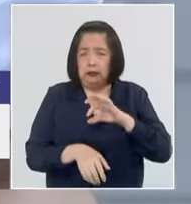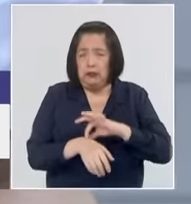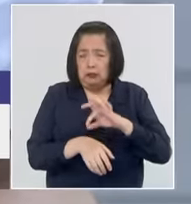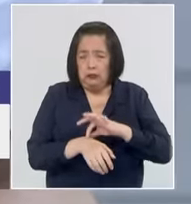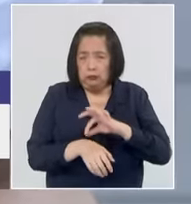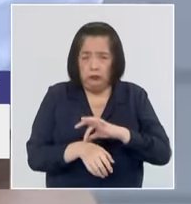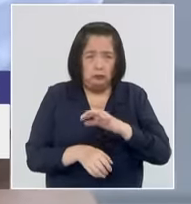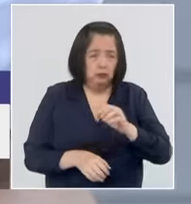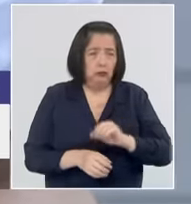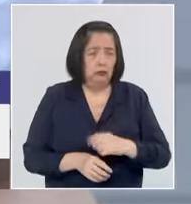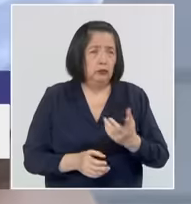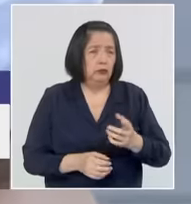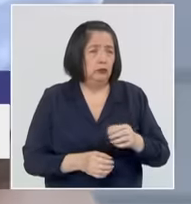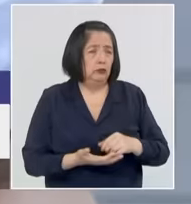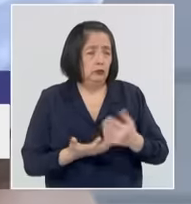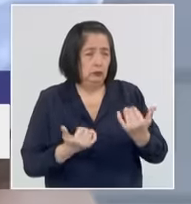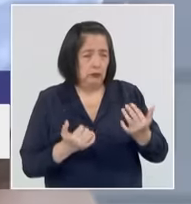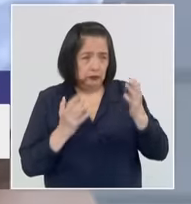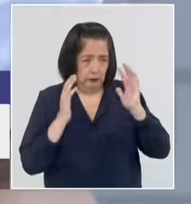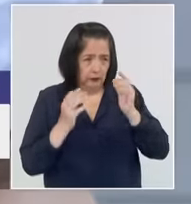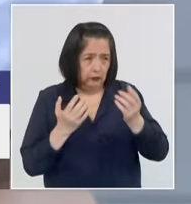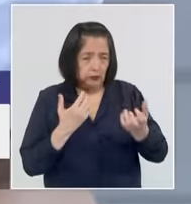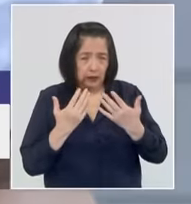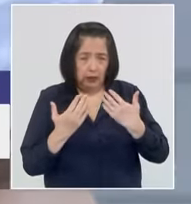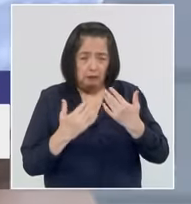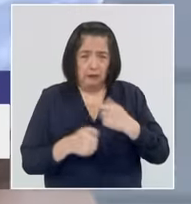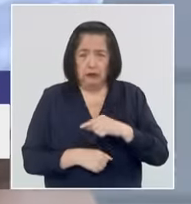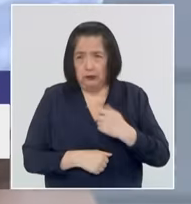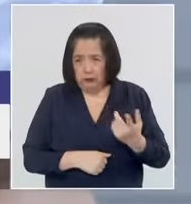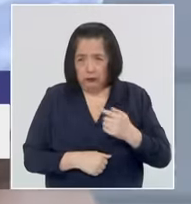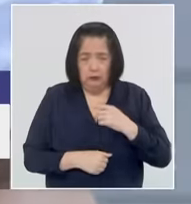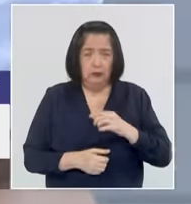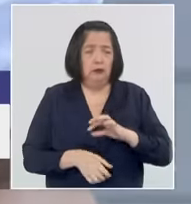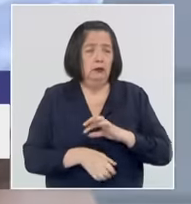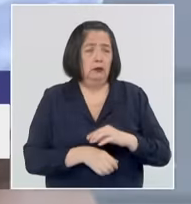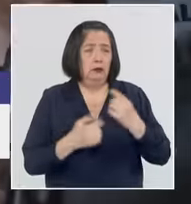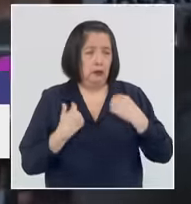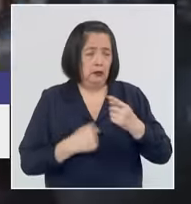Barriga Fong. Vamos a escuchar un poco lo que ha mencionado ella a su ingreso.